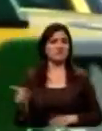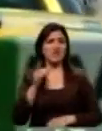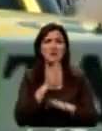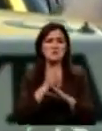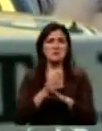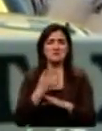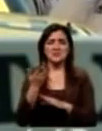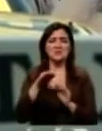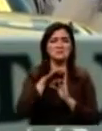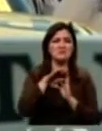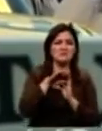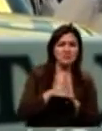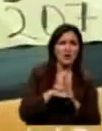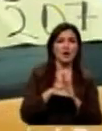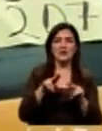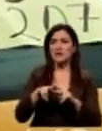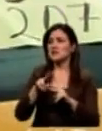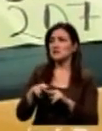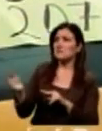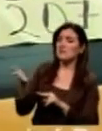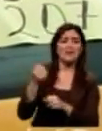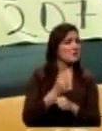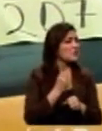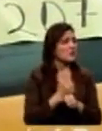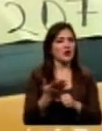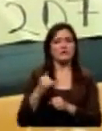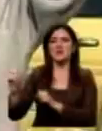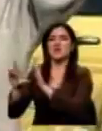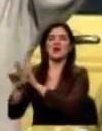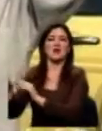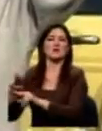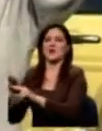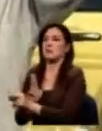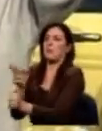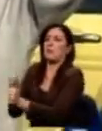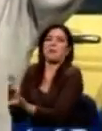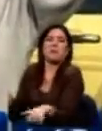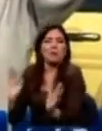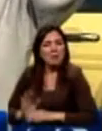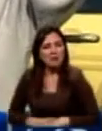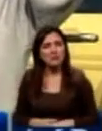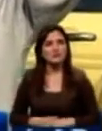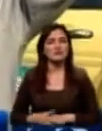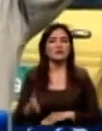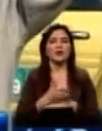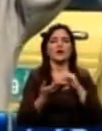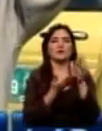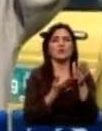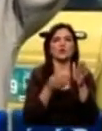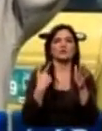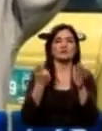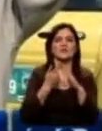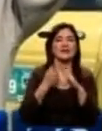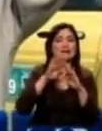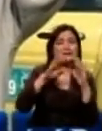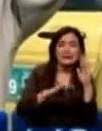importante disminución en el número de carreras producto de la informalidad. ¿Lo hacían antes cuando estaban haciendo? Por decirle, si antes hacíamos unos